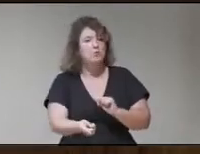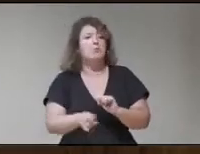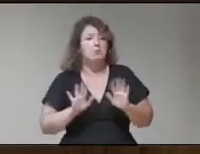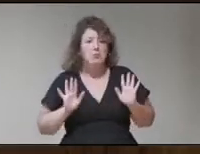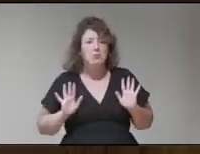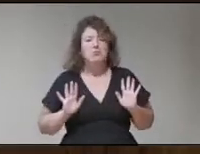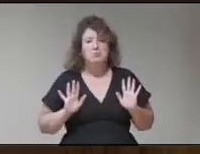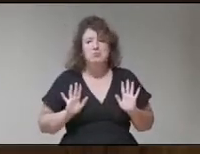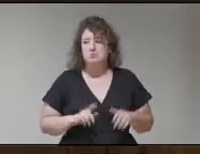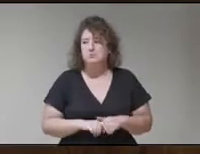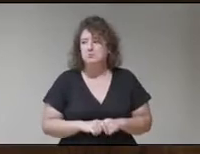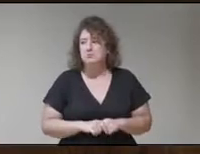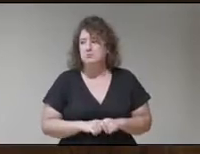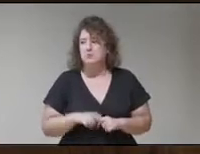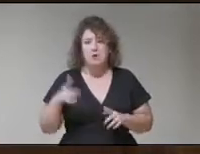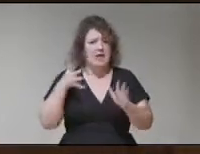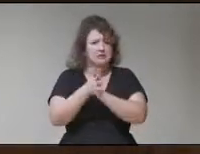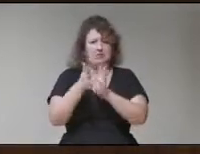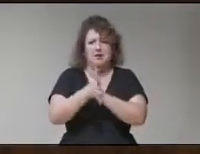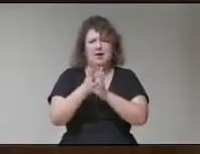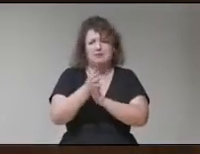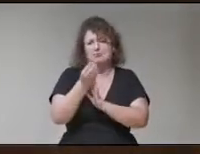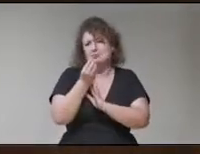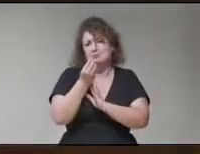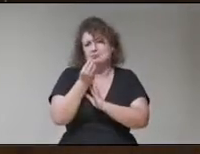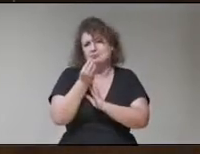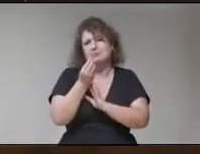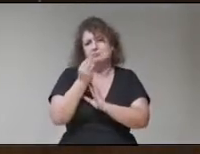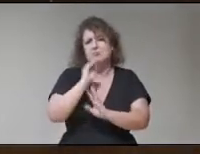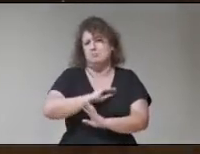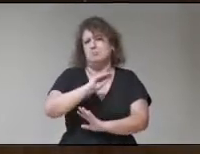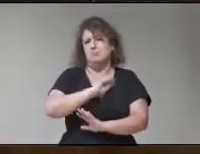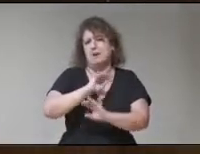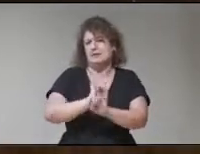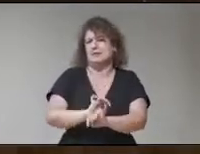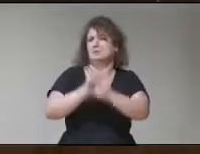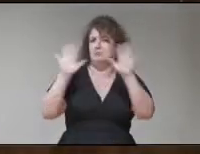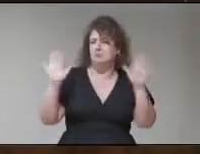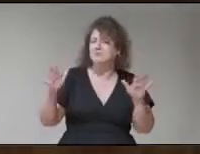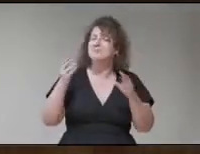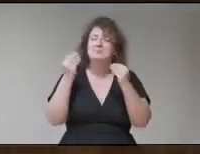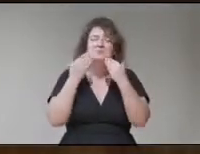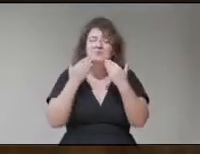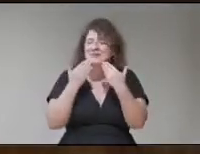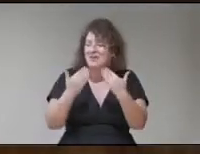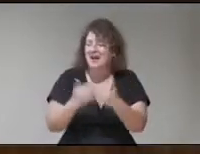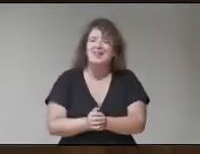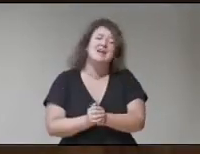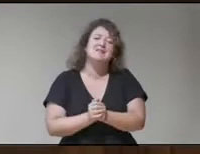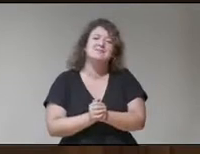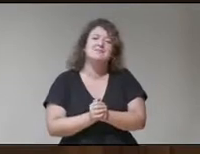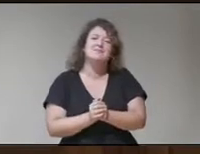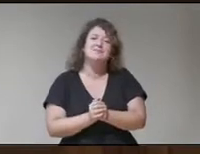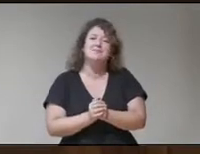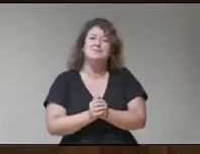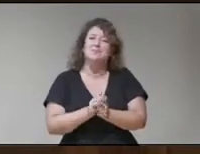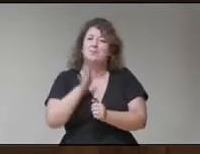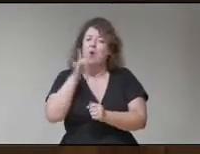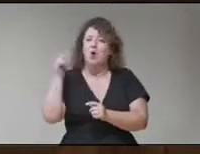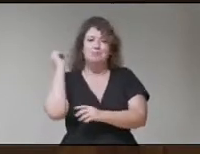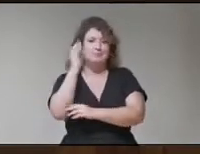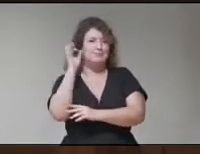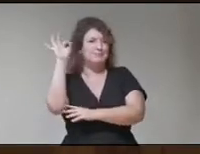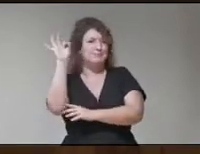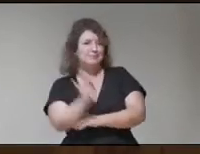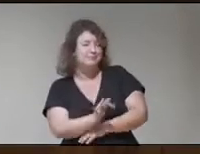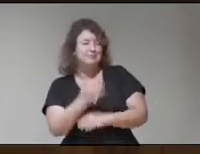lo has explicado con bastante claridad. Así que nada, muchísimas gracias por tu exposición,